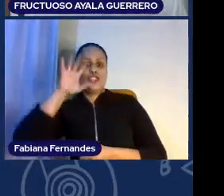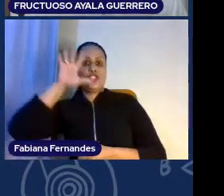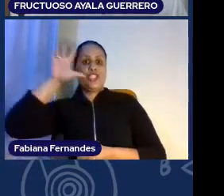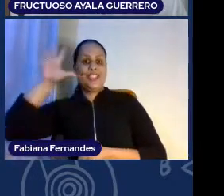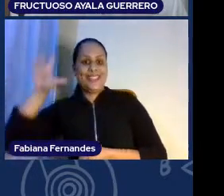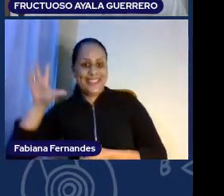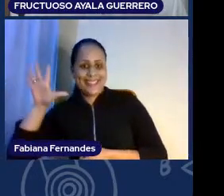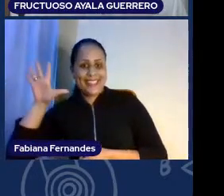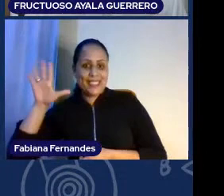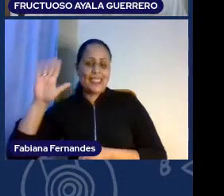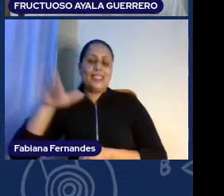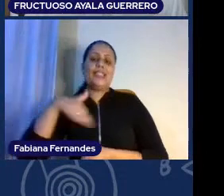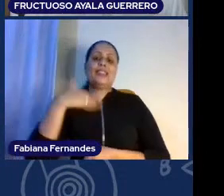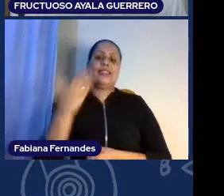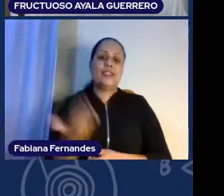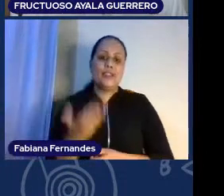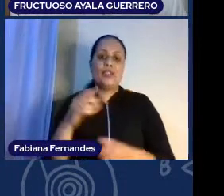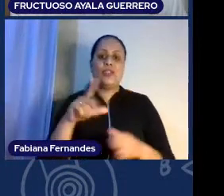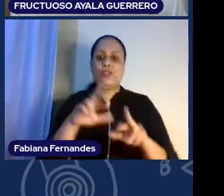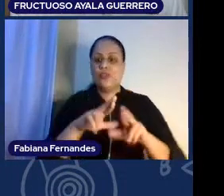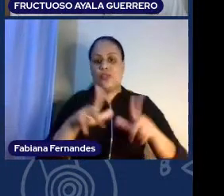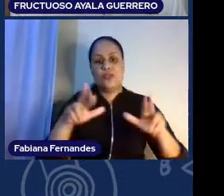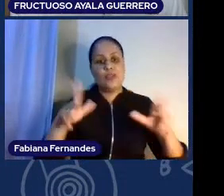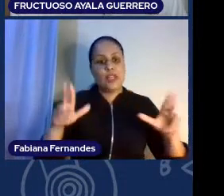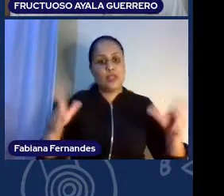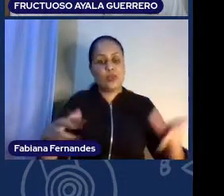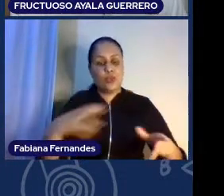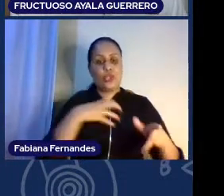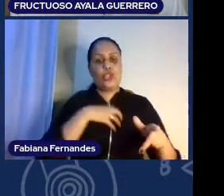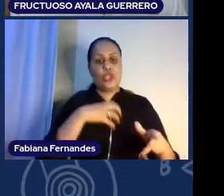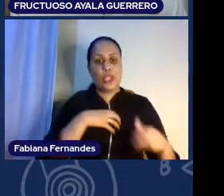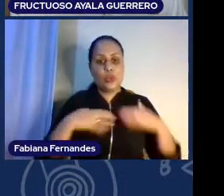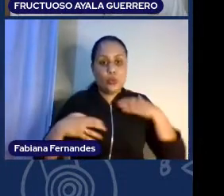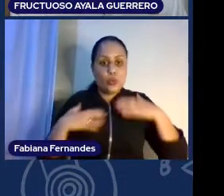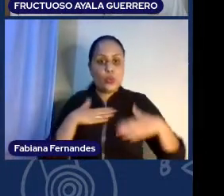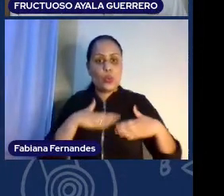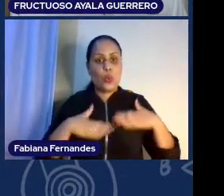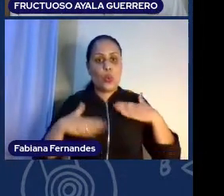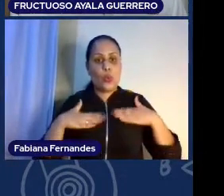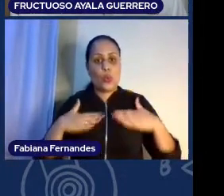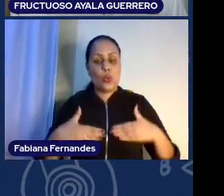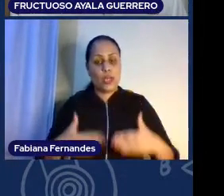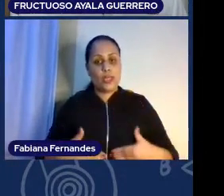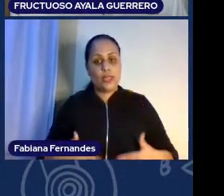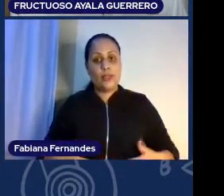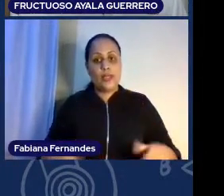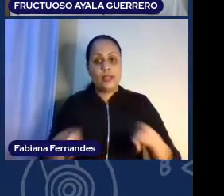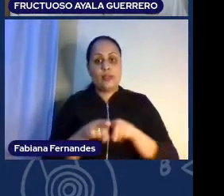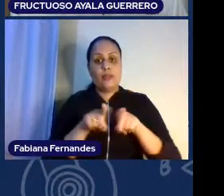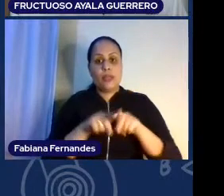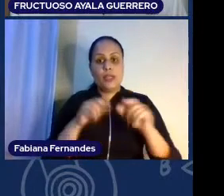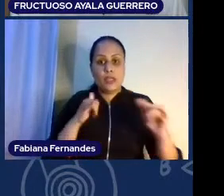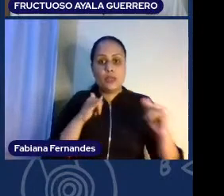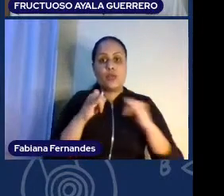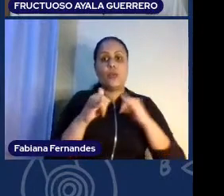demás funciones del organismo. Bueno, entonces entra la información por la